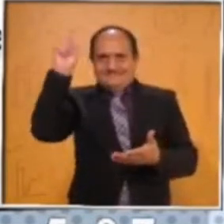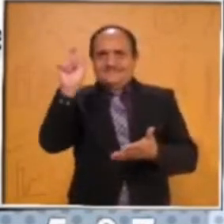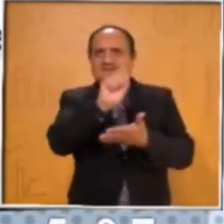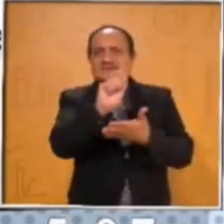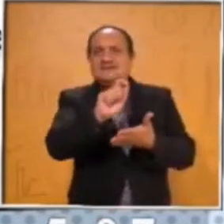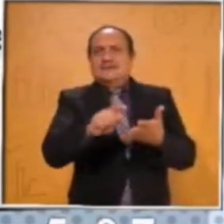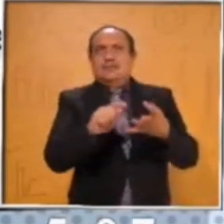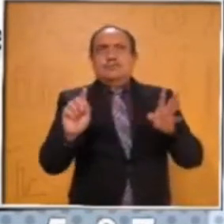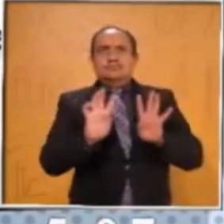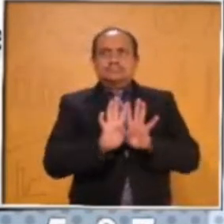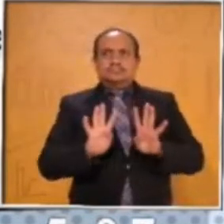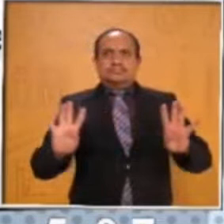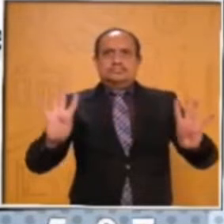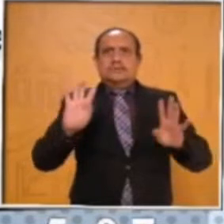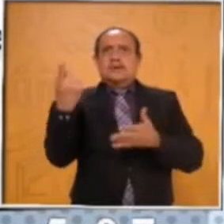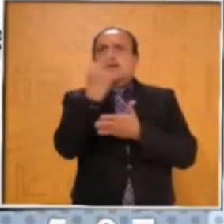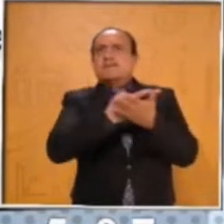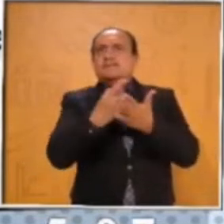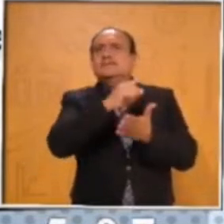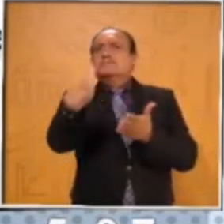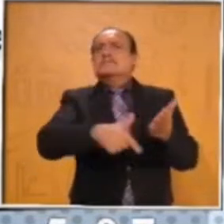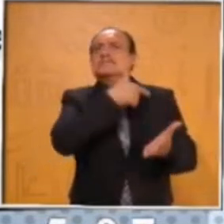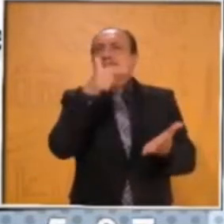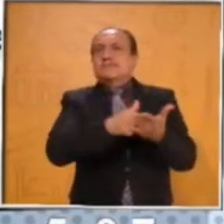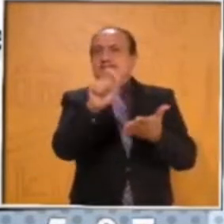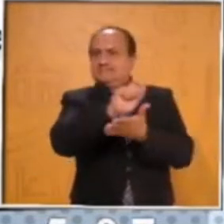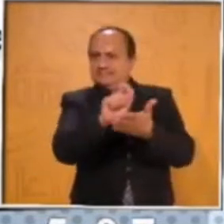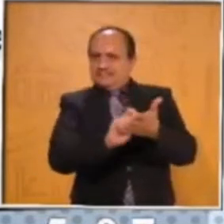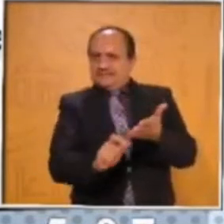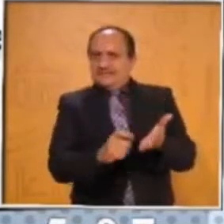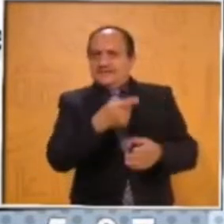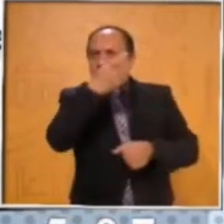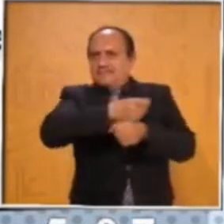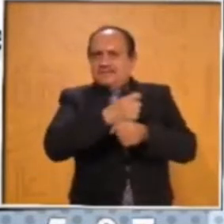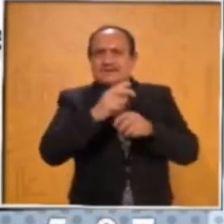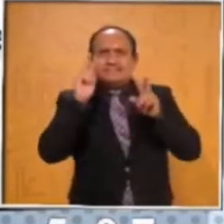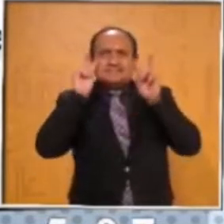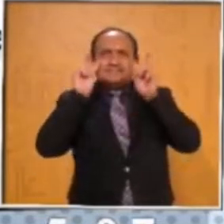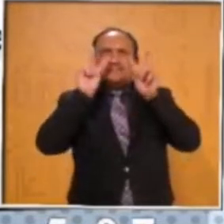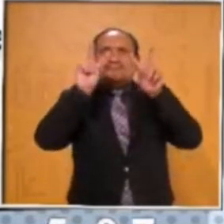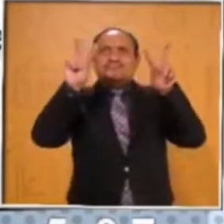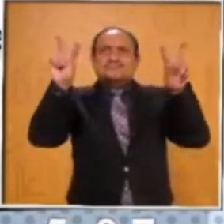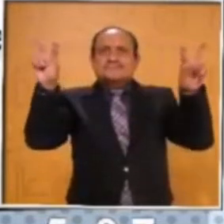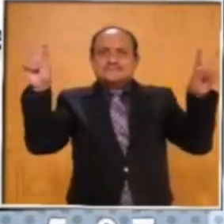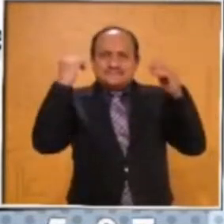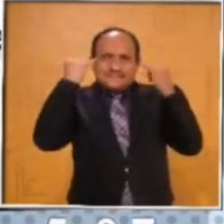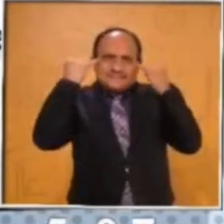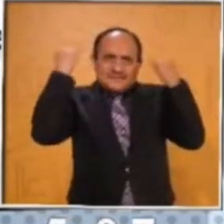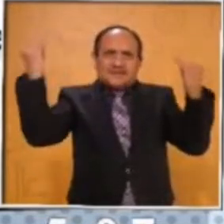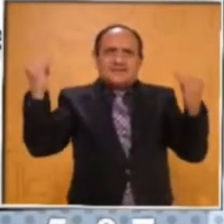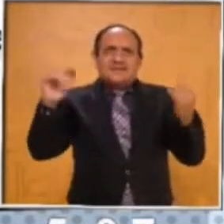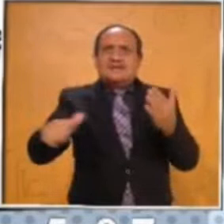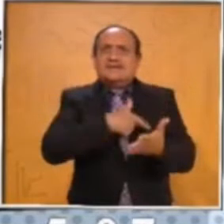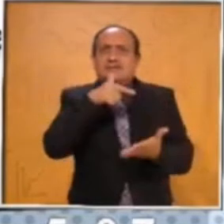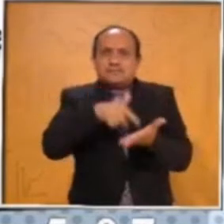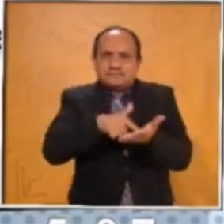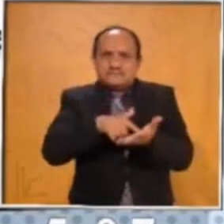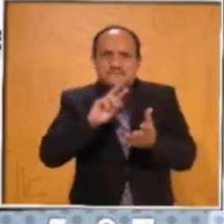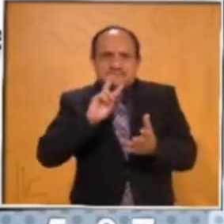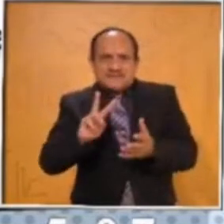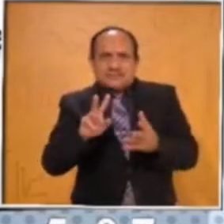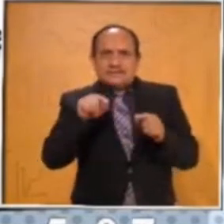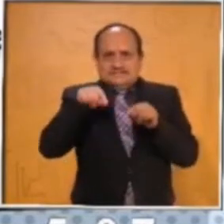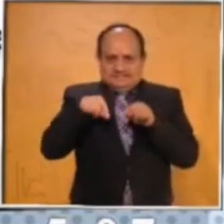un paisaje o un lugar, los escritores suelen presentar primero una visión general del lugar, después van localizando desde